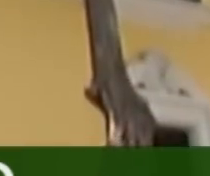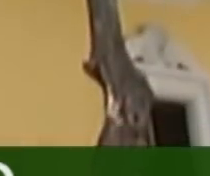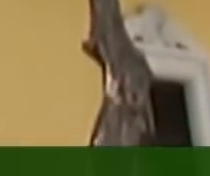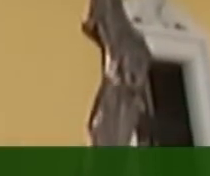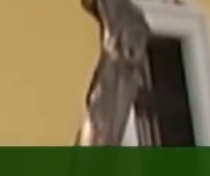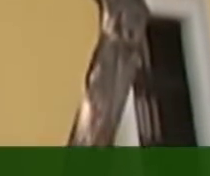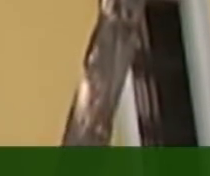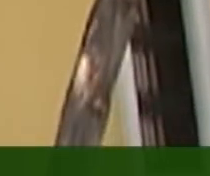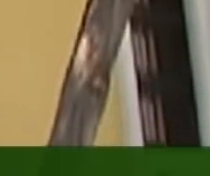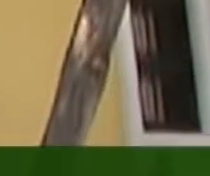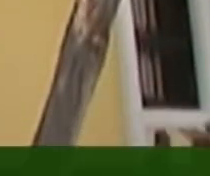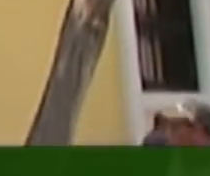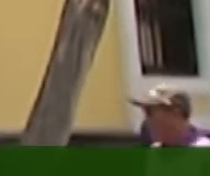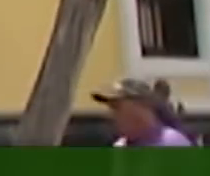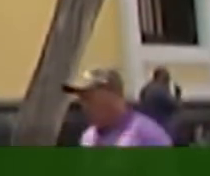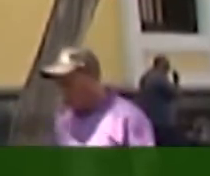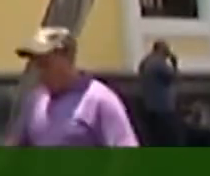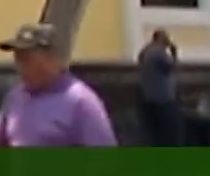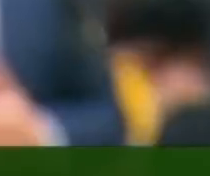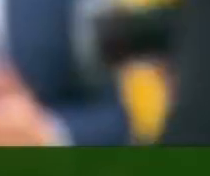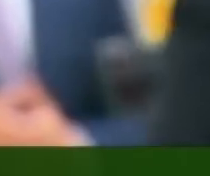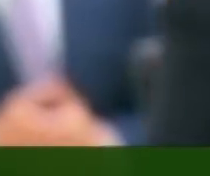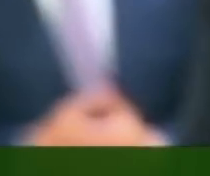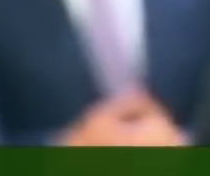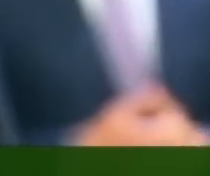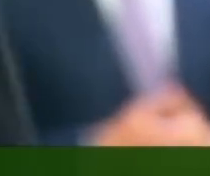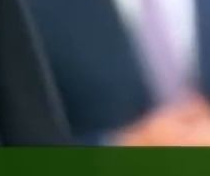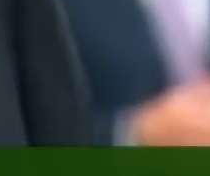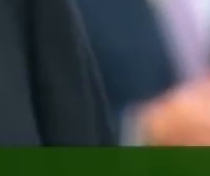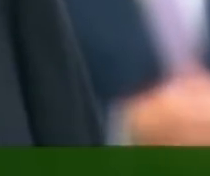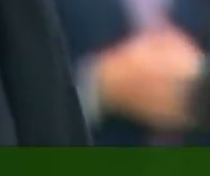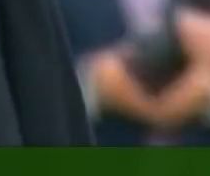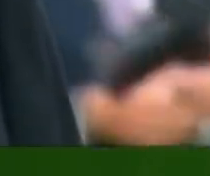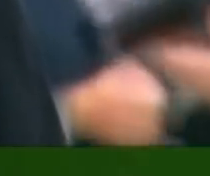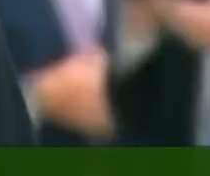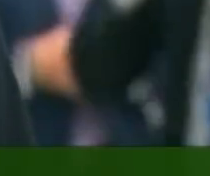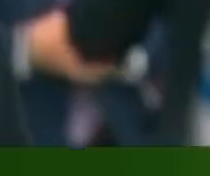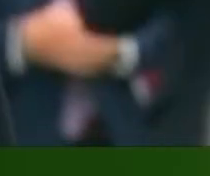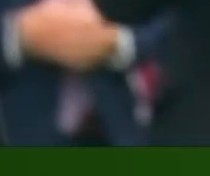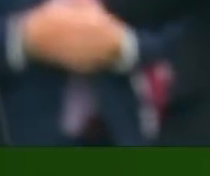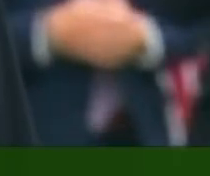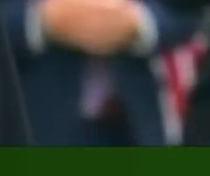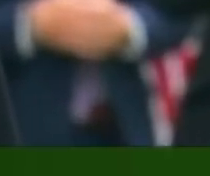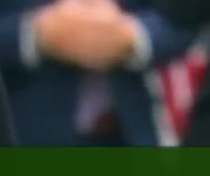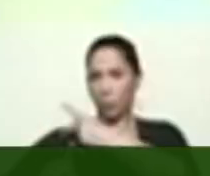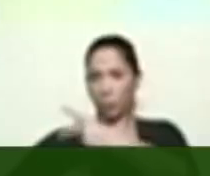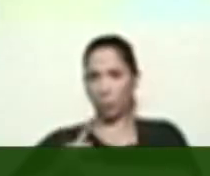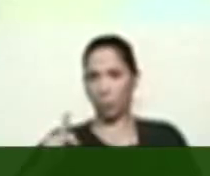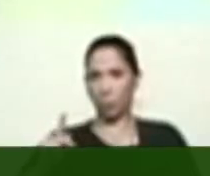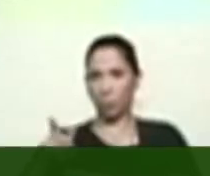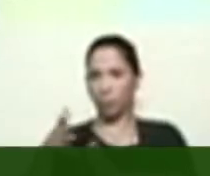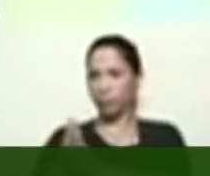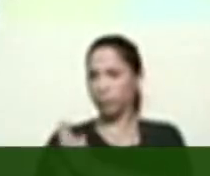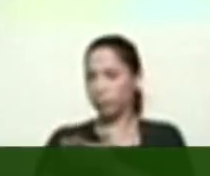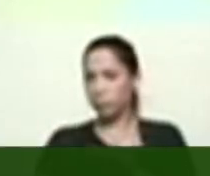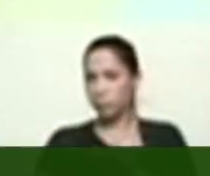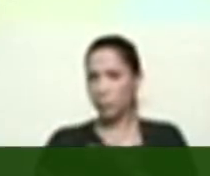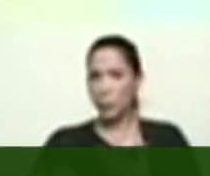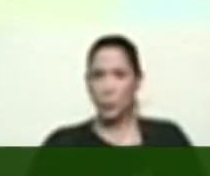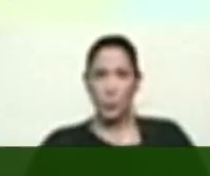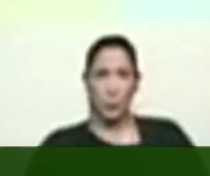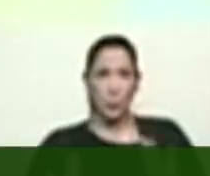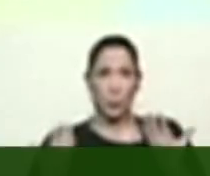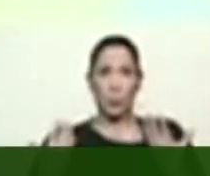Jorge Arriaza lanzó duros señalamientos contra el presidente de Estados Unidos, a quien calificó de esta manera. La expresión,